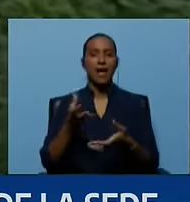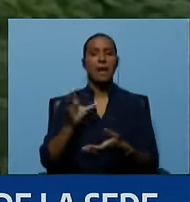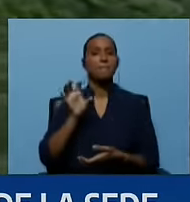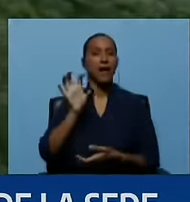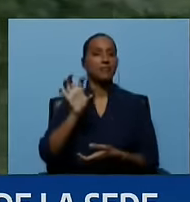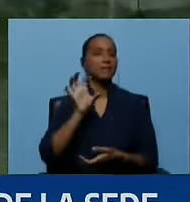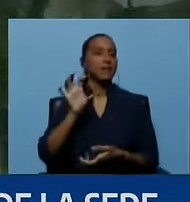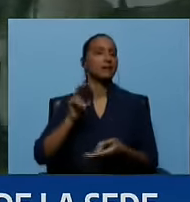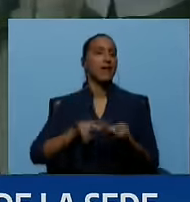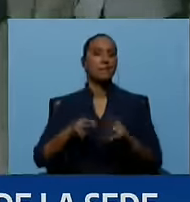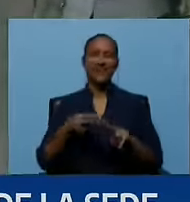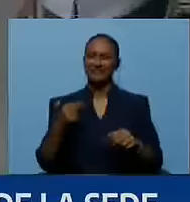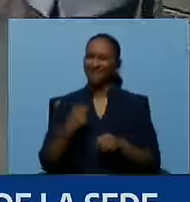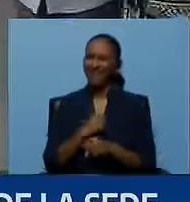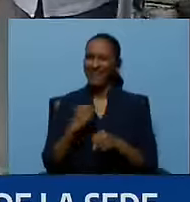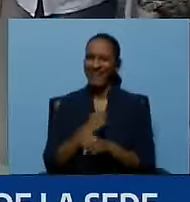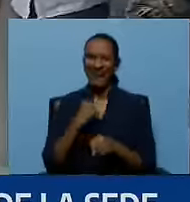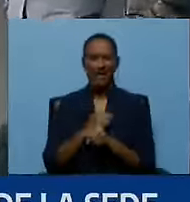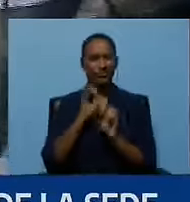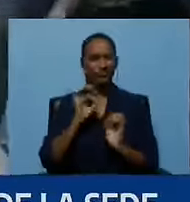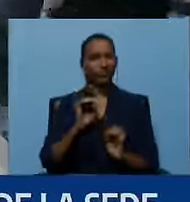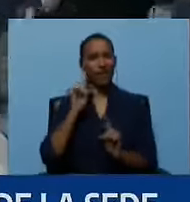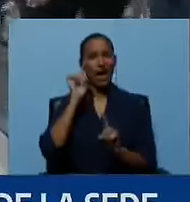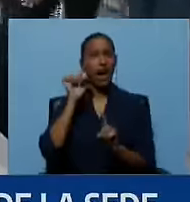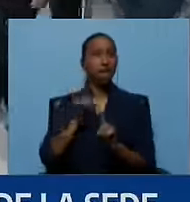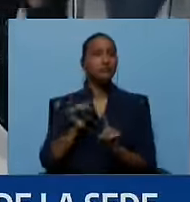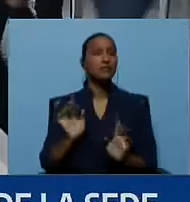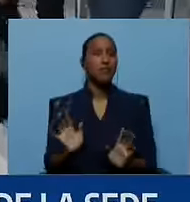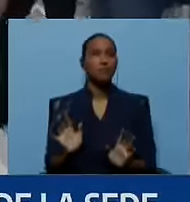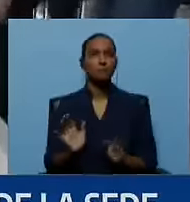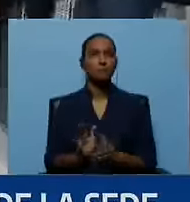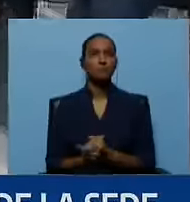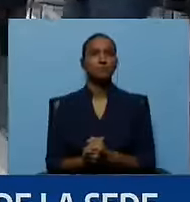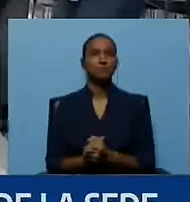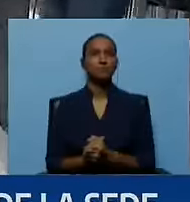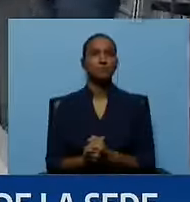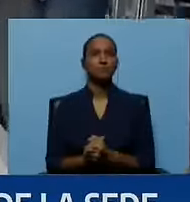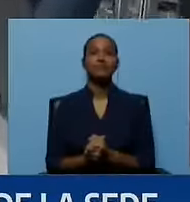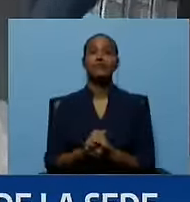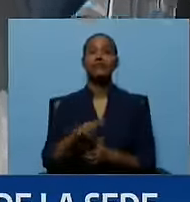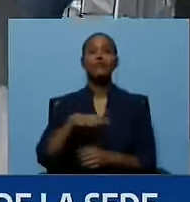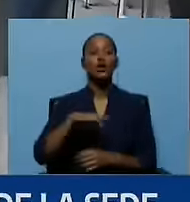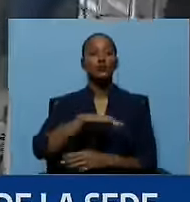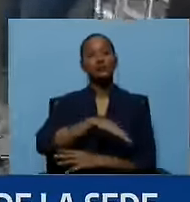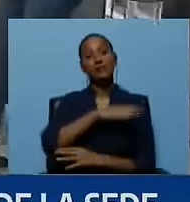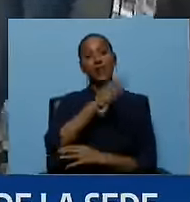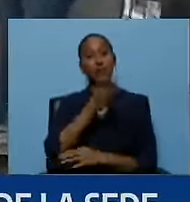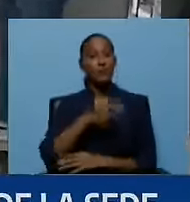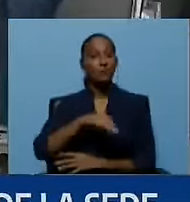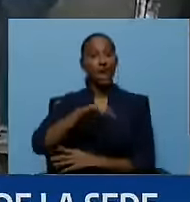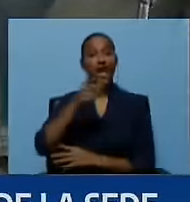paz, trabajando precisamente aquí en las montañas del Alto del Pipe,